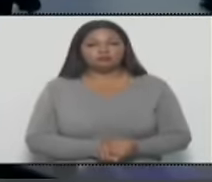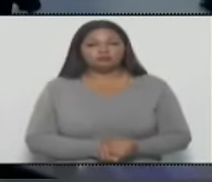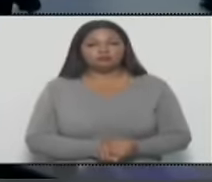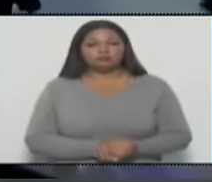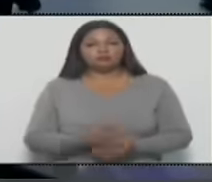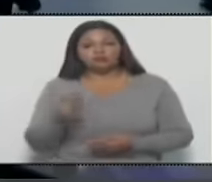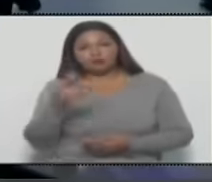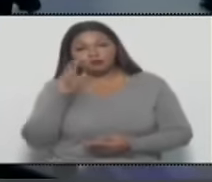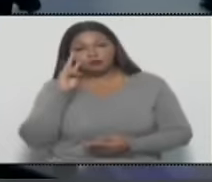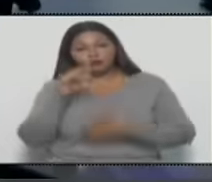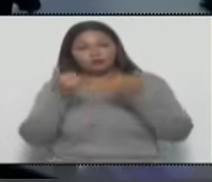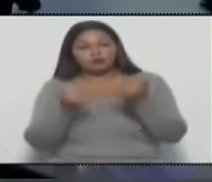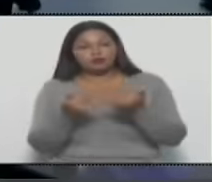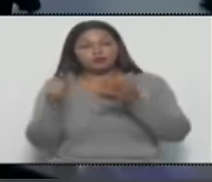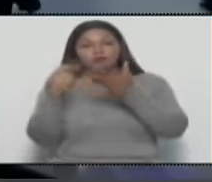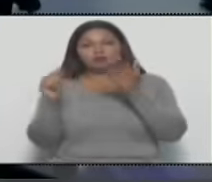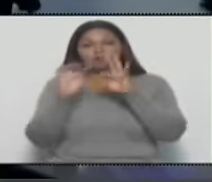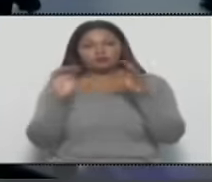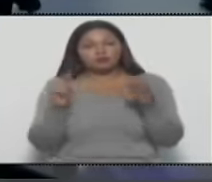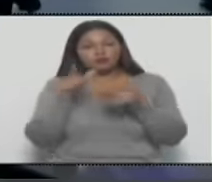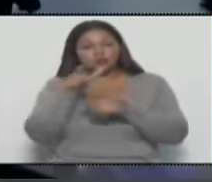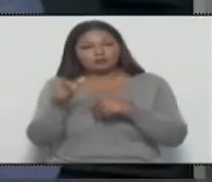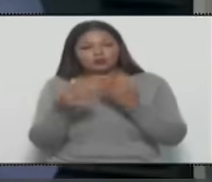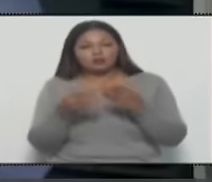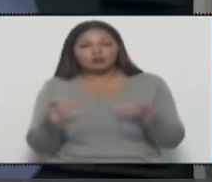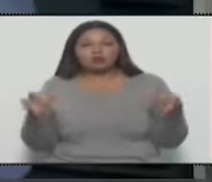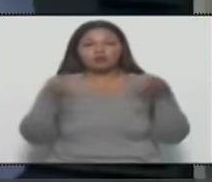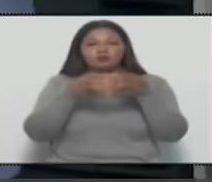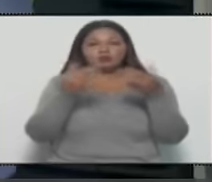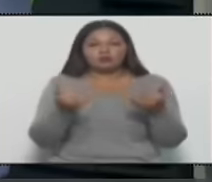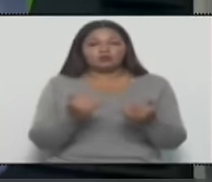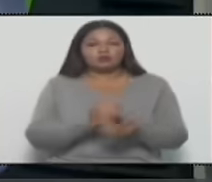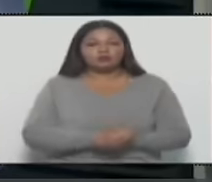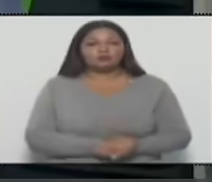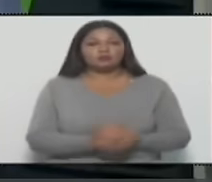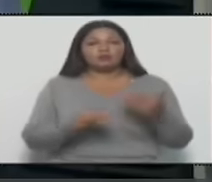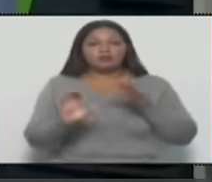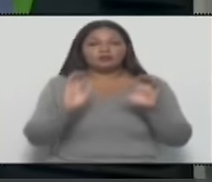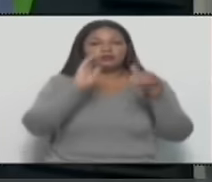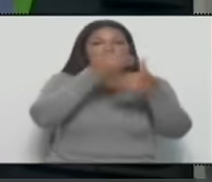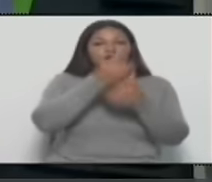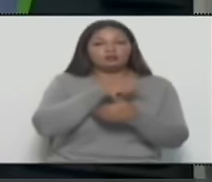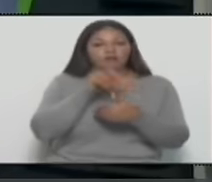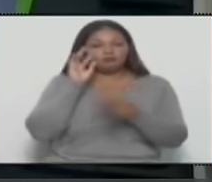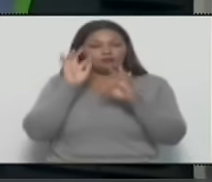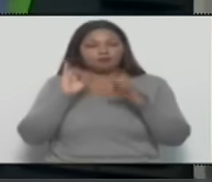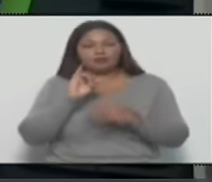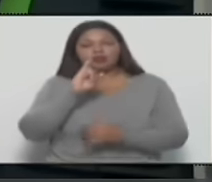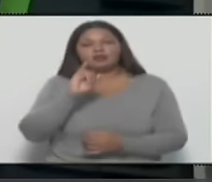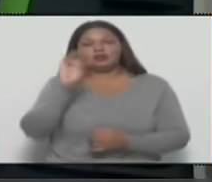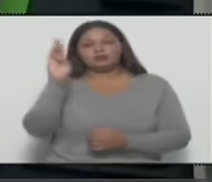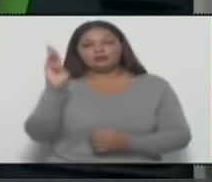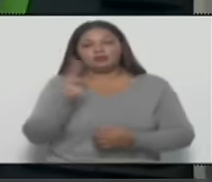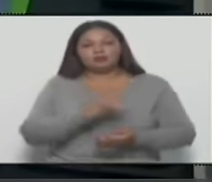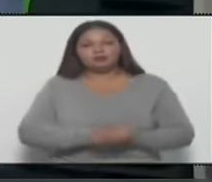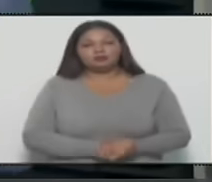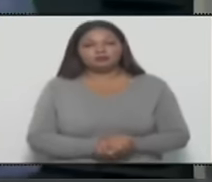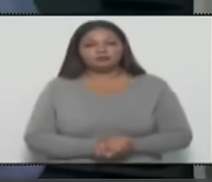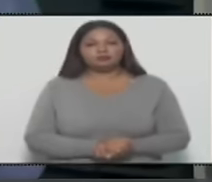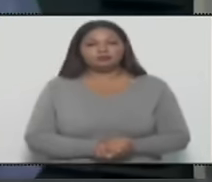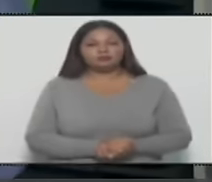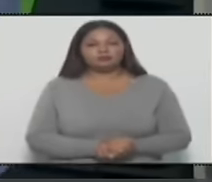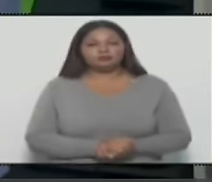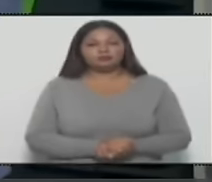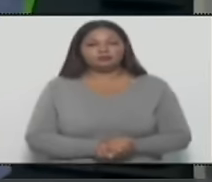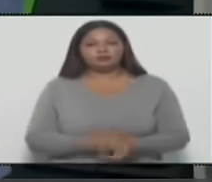prácticamente este tipo de hackers o corporaciones tratan de secuestrar estas rutas IP para desviar el tráfico o